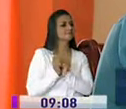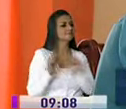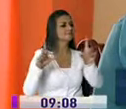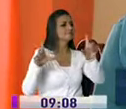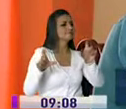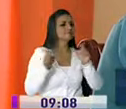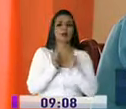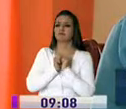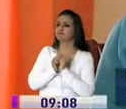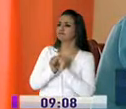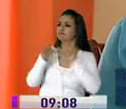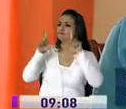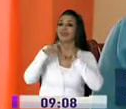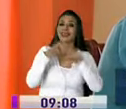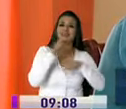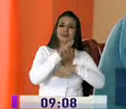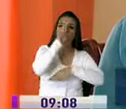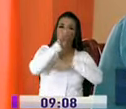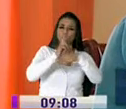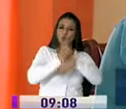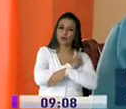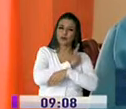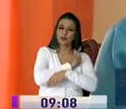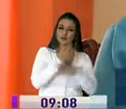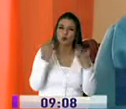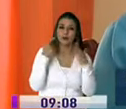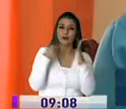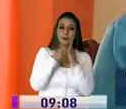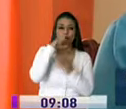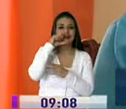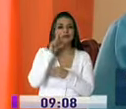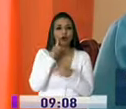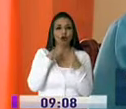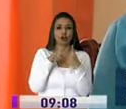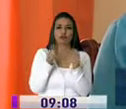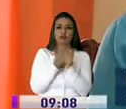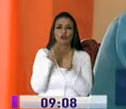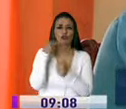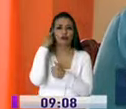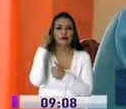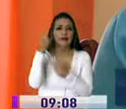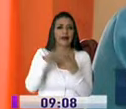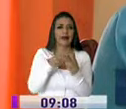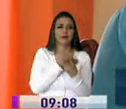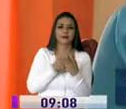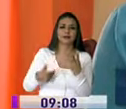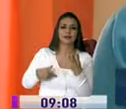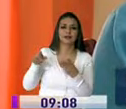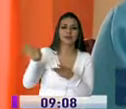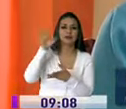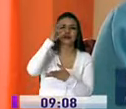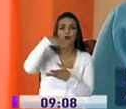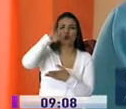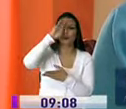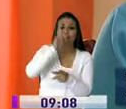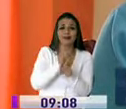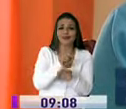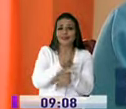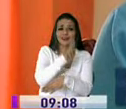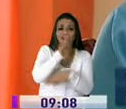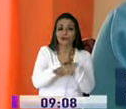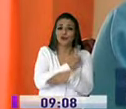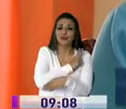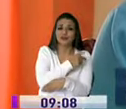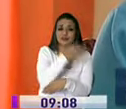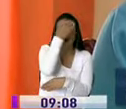ex rector de la Universidad de Guayaquil, tiene fotos con Evo, tiene fotos con Correa, tiene fotos con el presidente electo de Cuba. Bueno, siendo el rector de la Universidad Católica de